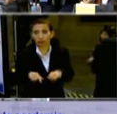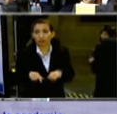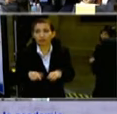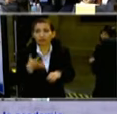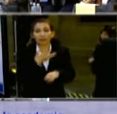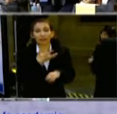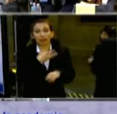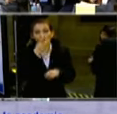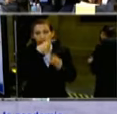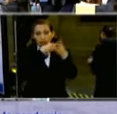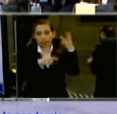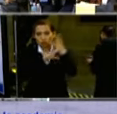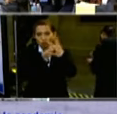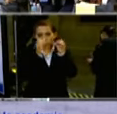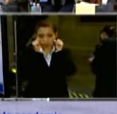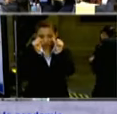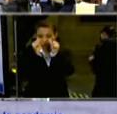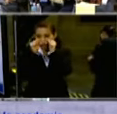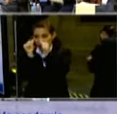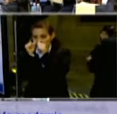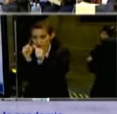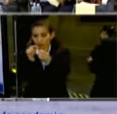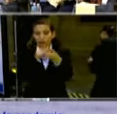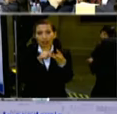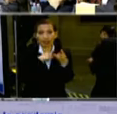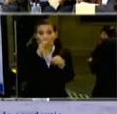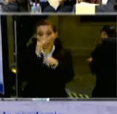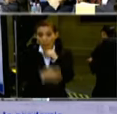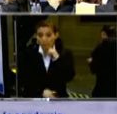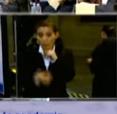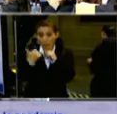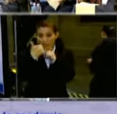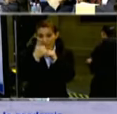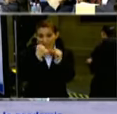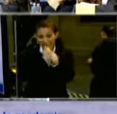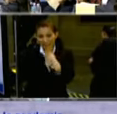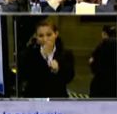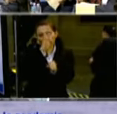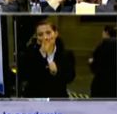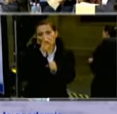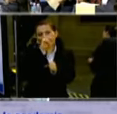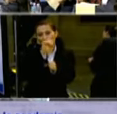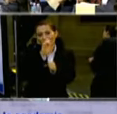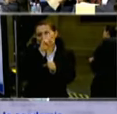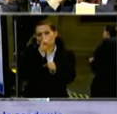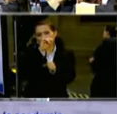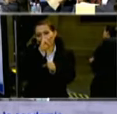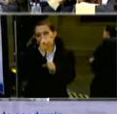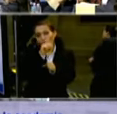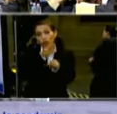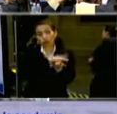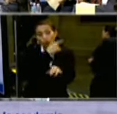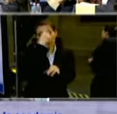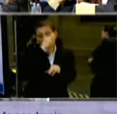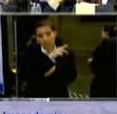tenía tres prioridades. Yo les diría que acabamos el sexenio de Felipe Calderón con un